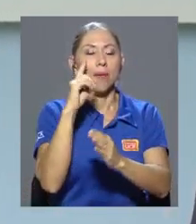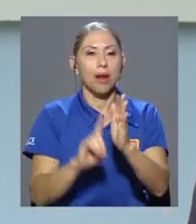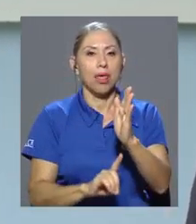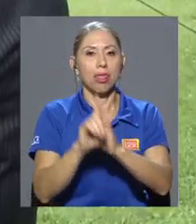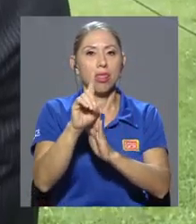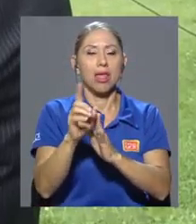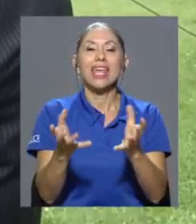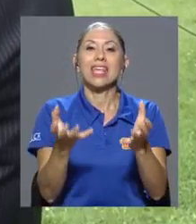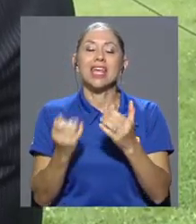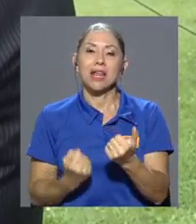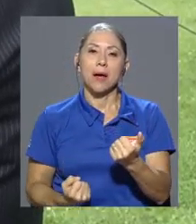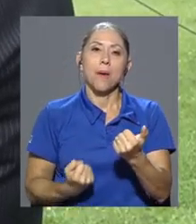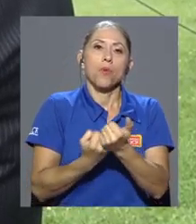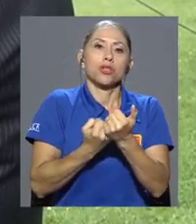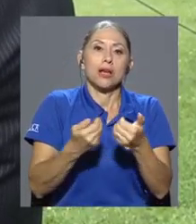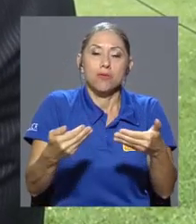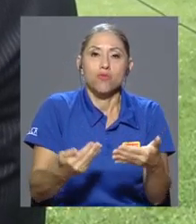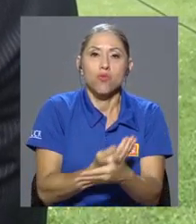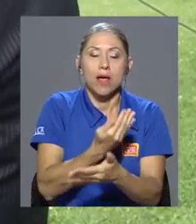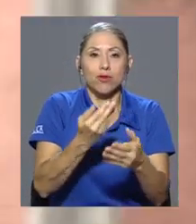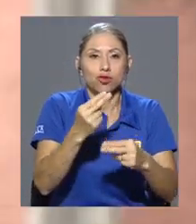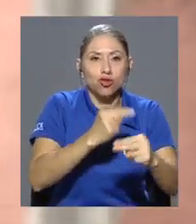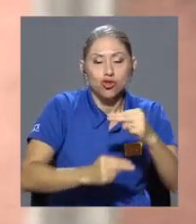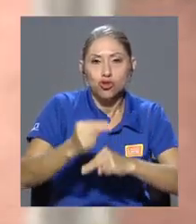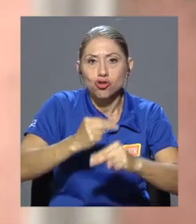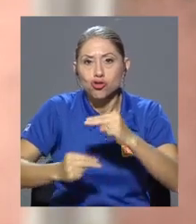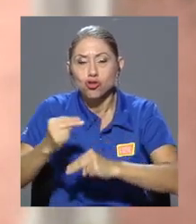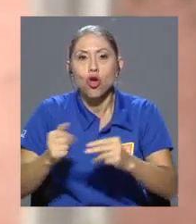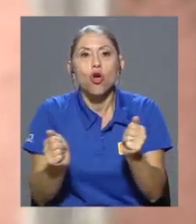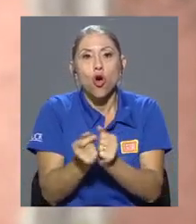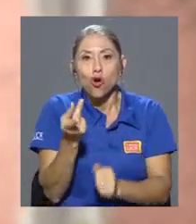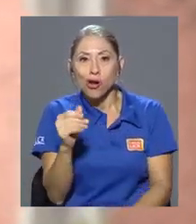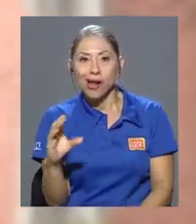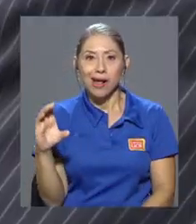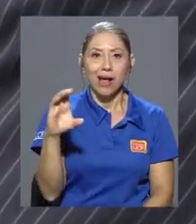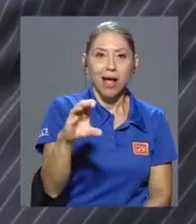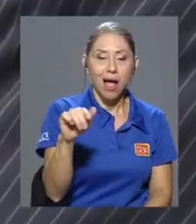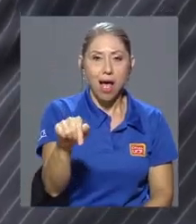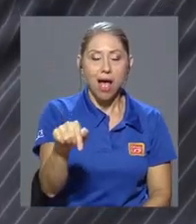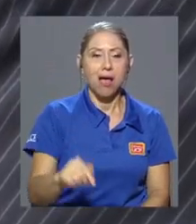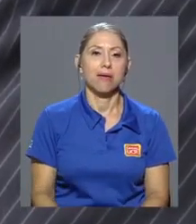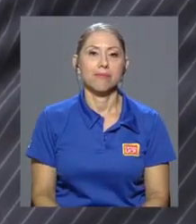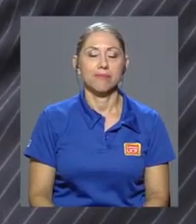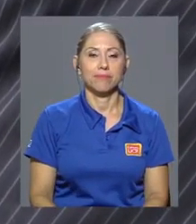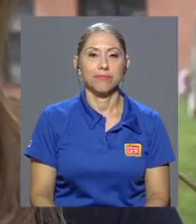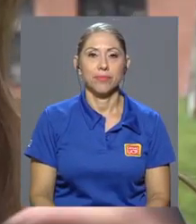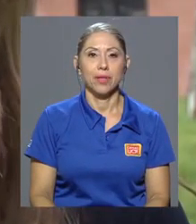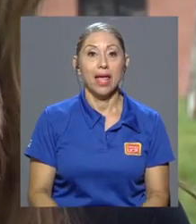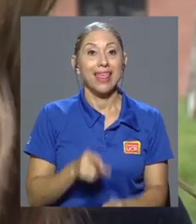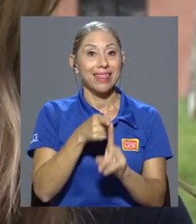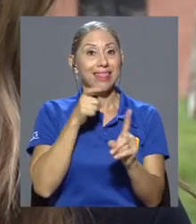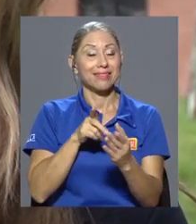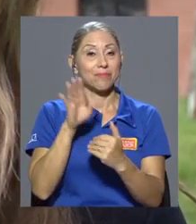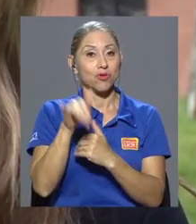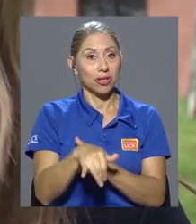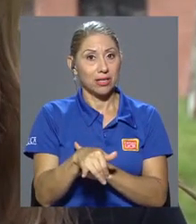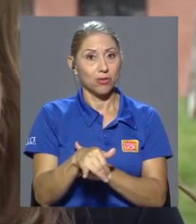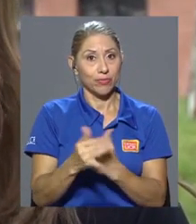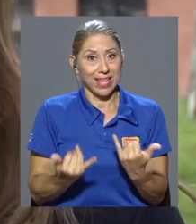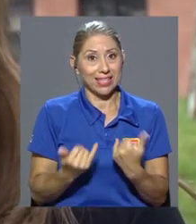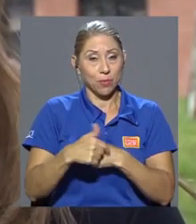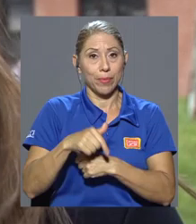pretende apoyar el crecimiento de nuevos emprendimientos a través de capitales destinados a este sector. Desde el proyecto, que en